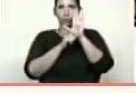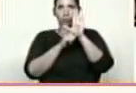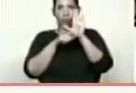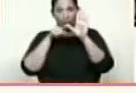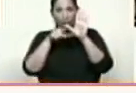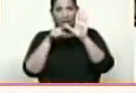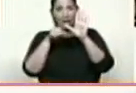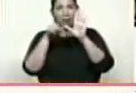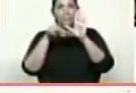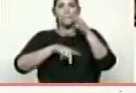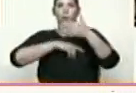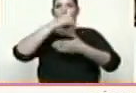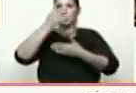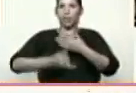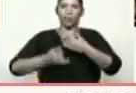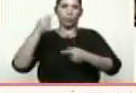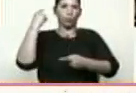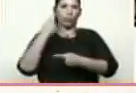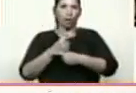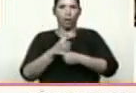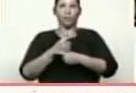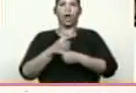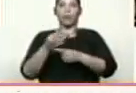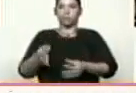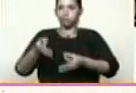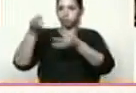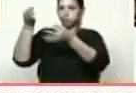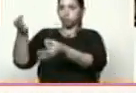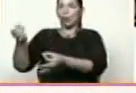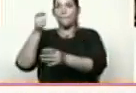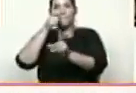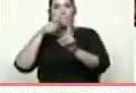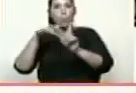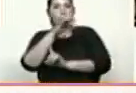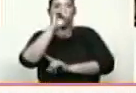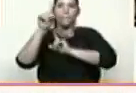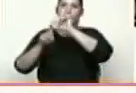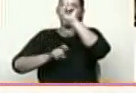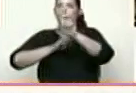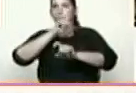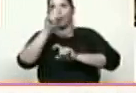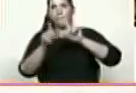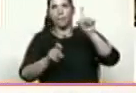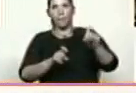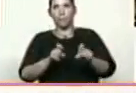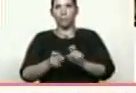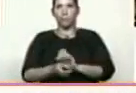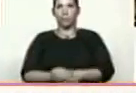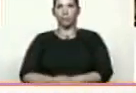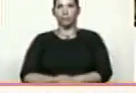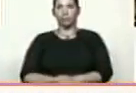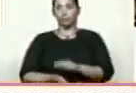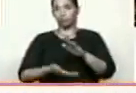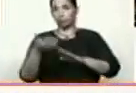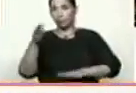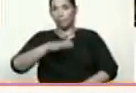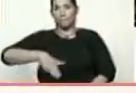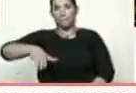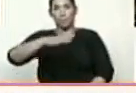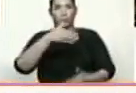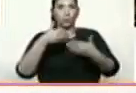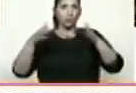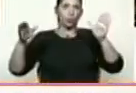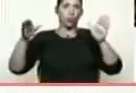debe ser sometido a consideración del pueblo en referéndum. Y tienen que hacer campaña. Y fuimos a las plazas públicas y visitamos el